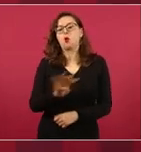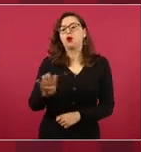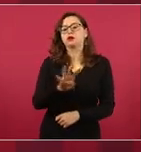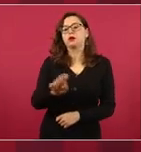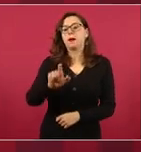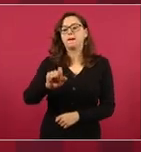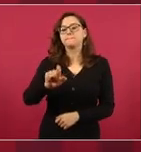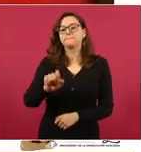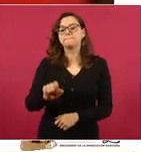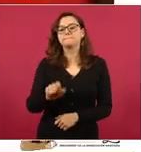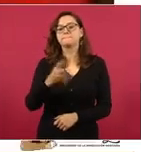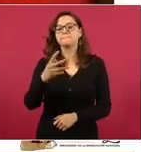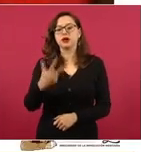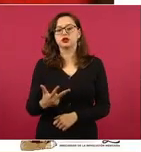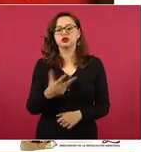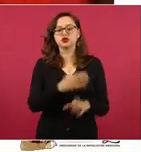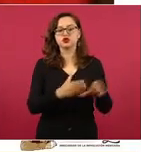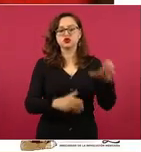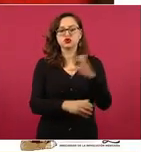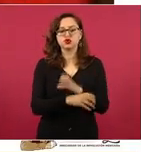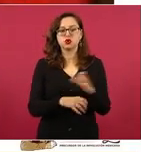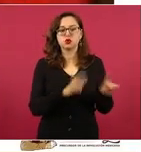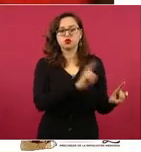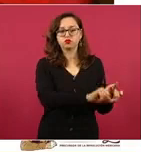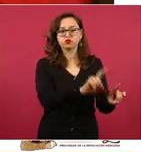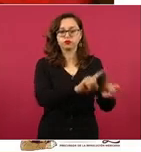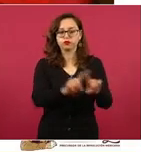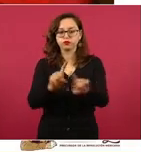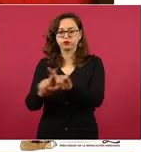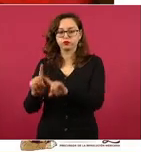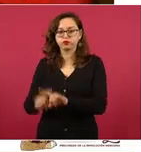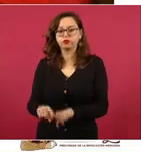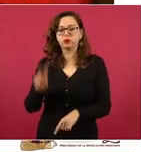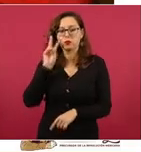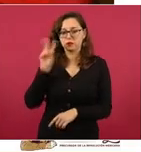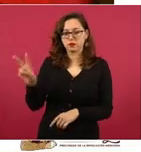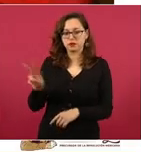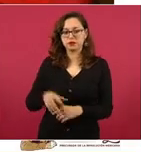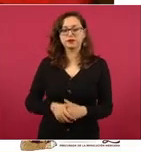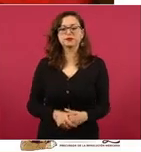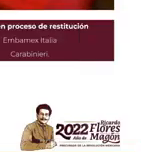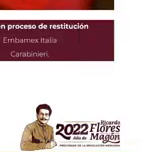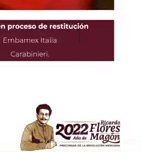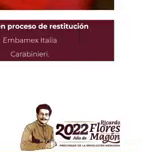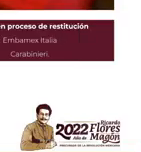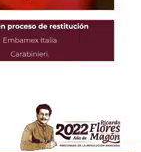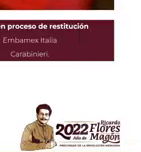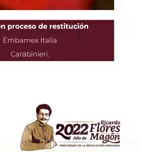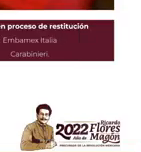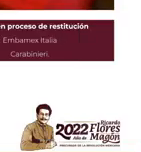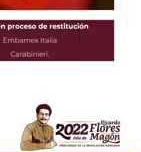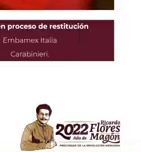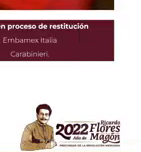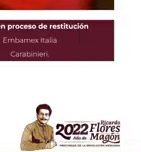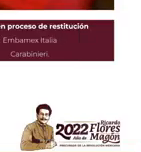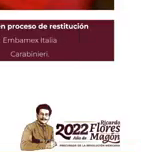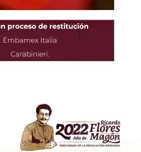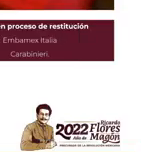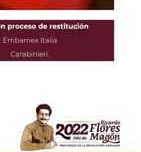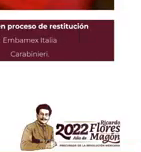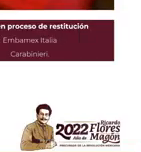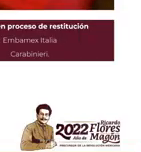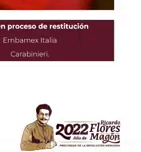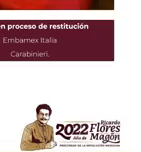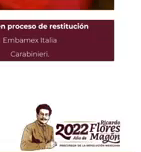Este es en la fórmula de decomiso, es decir, un acto imperativo por parte de la autoridad. Y desde luego lo que se ha logrado en Italia, que ya comentó